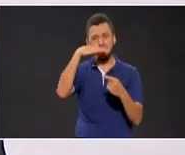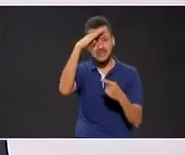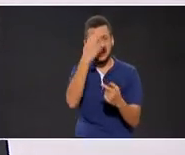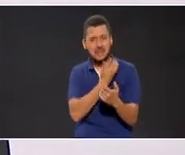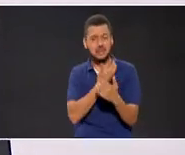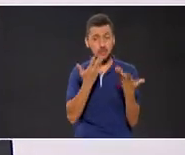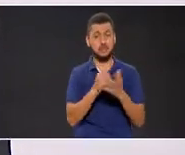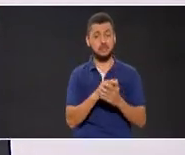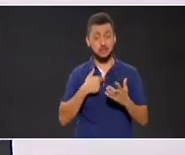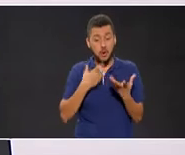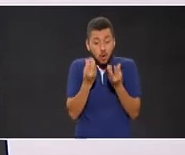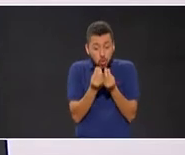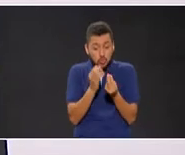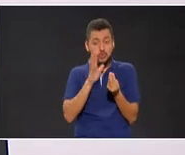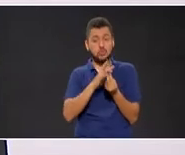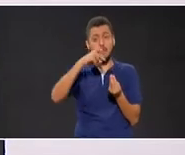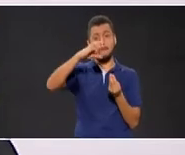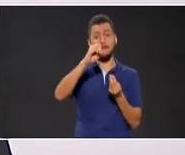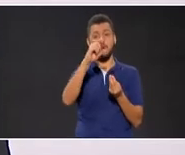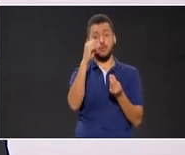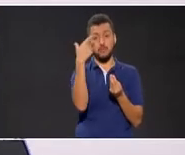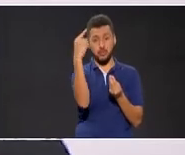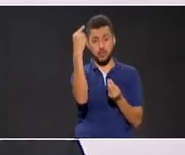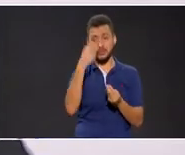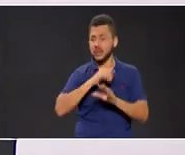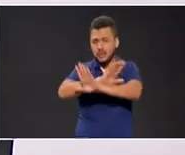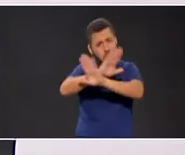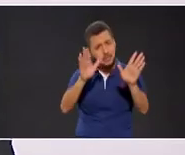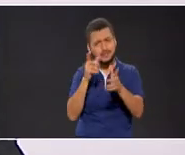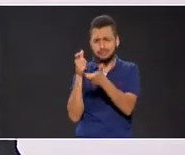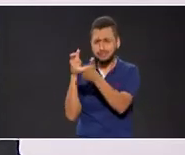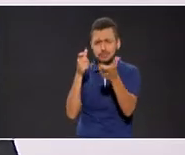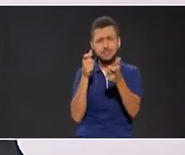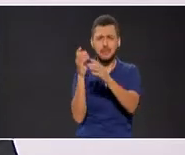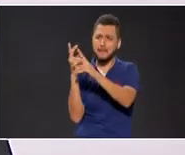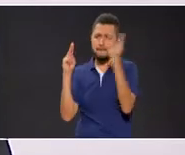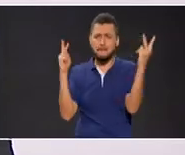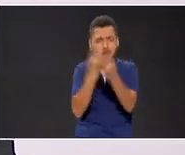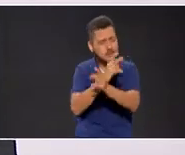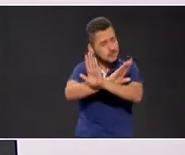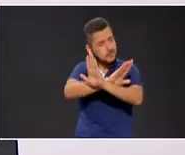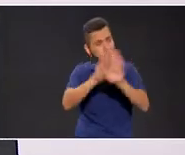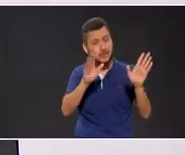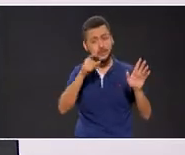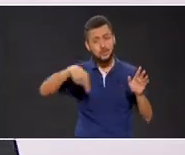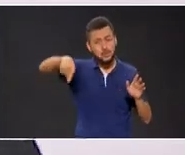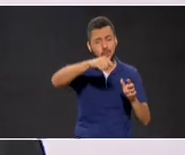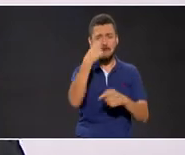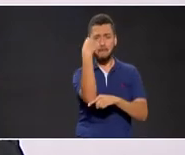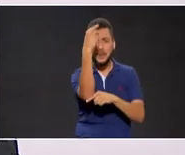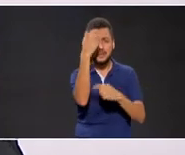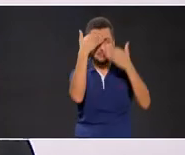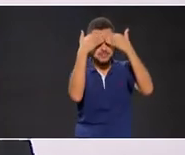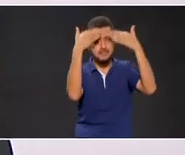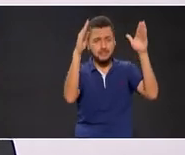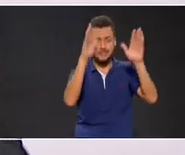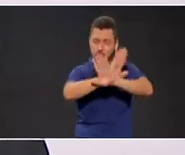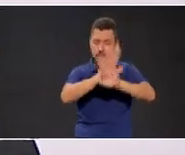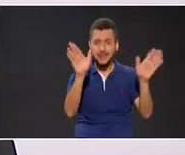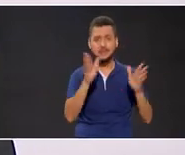partidos como el nuestro la violencia homicida basta ya no más no queremos más violencia en la democracia en colombia en llamó a las